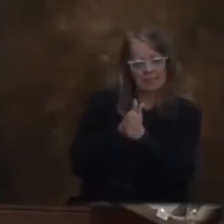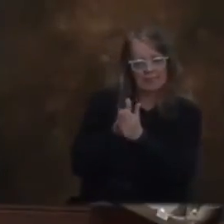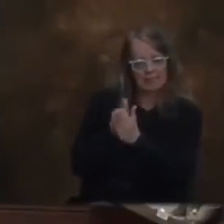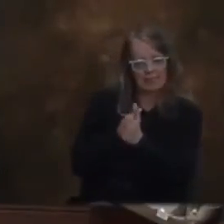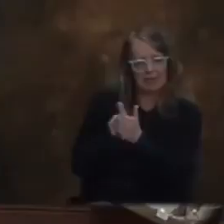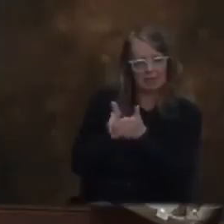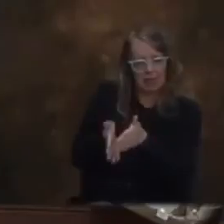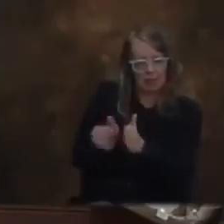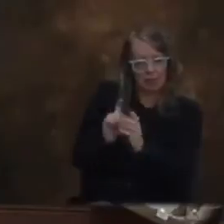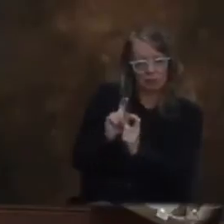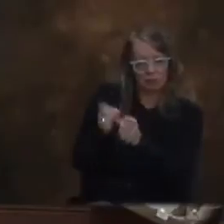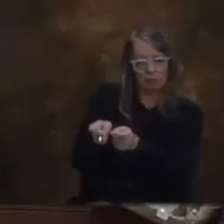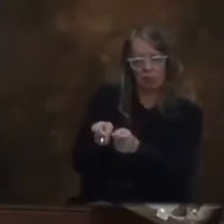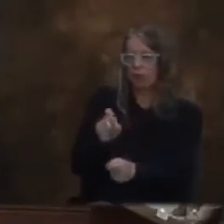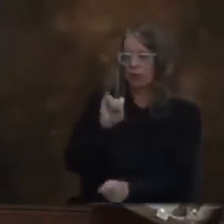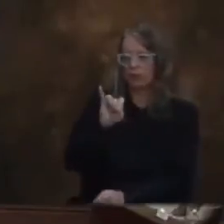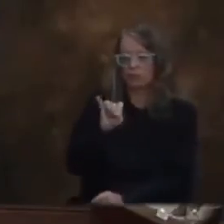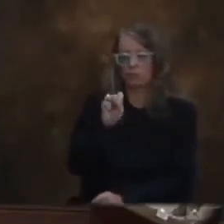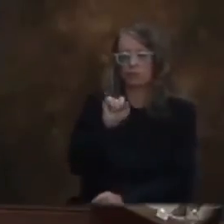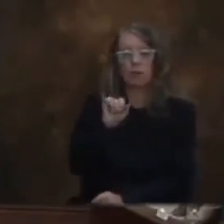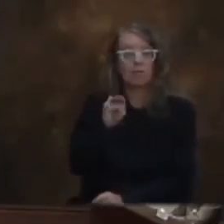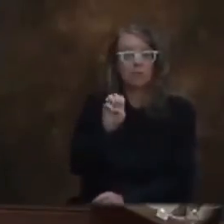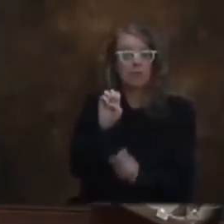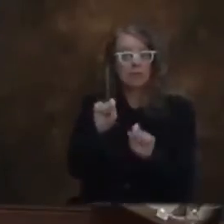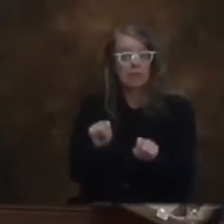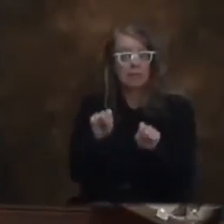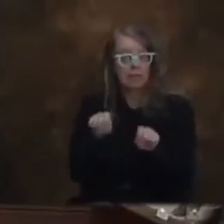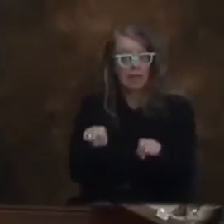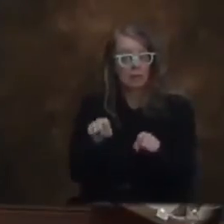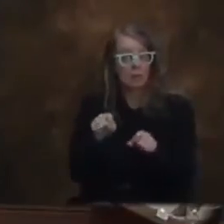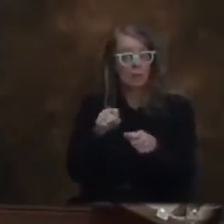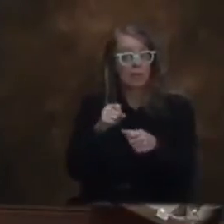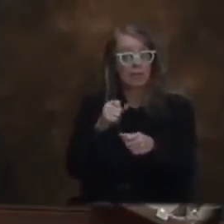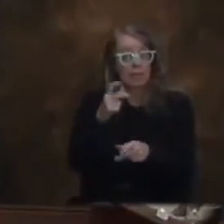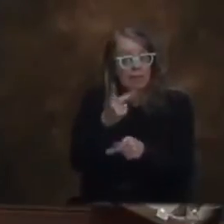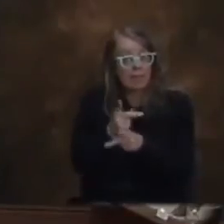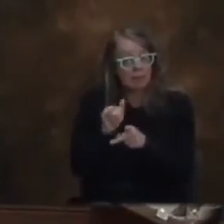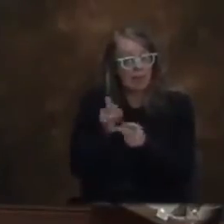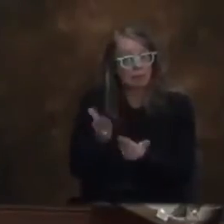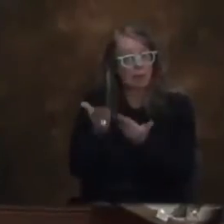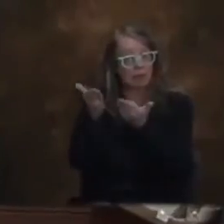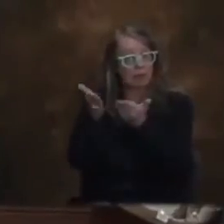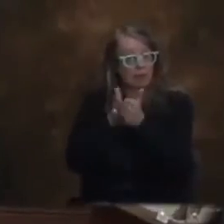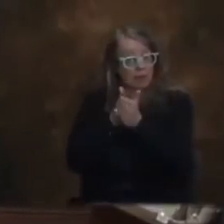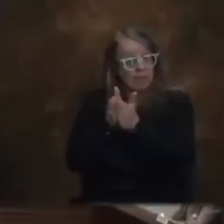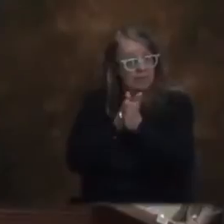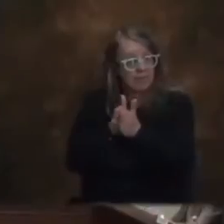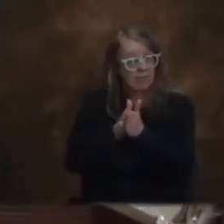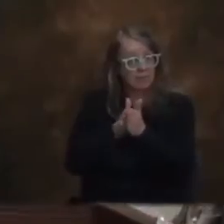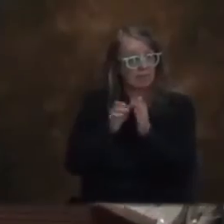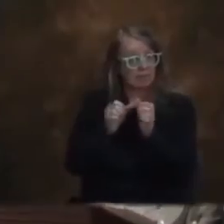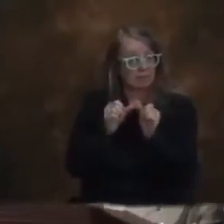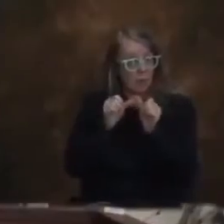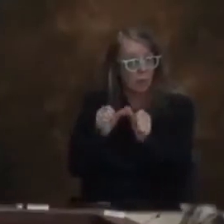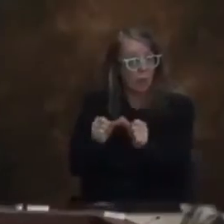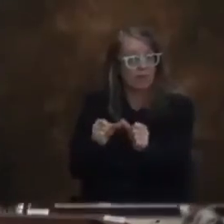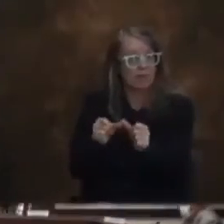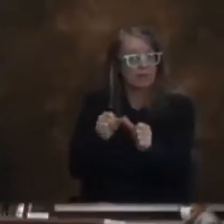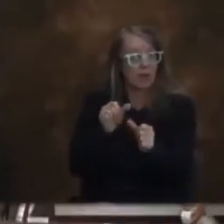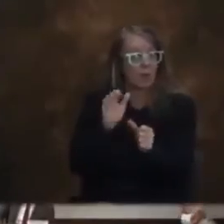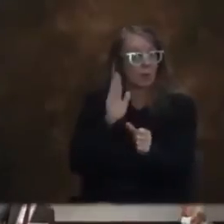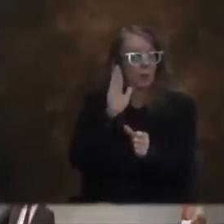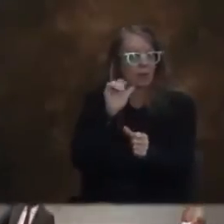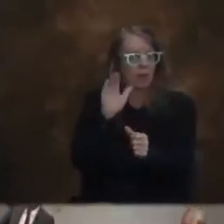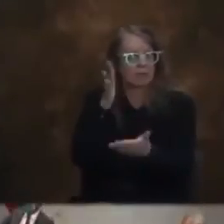alguna manera de hacerlo pasar para que no haya interrupción de servicio 13 de septiembre voy a añadir